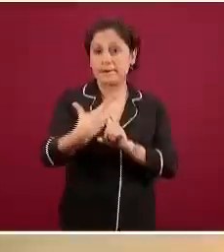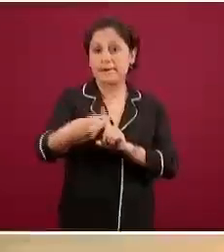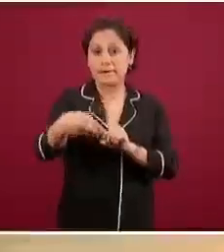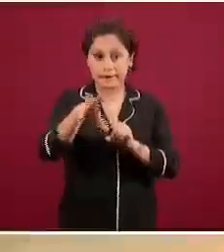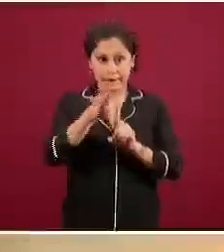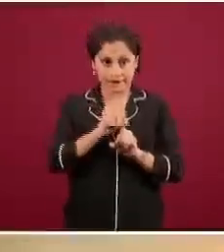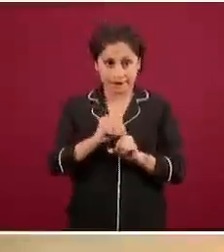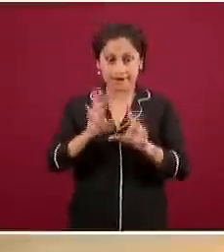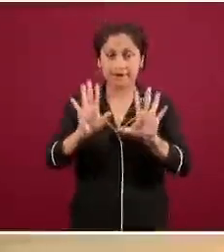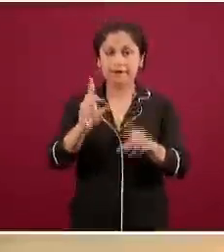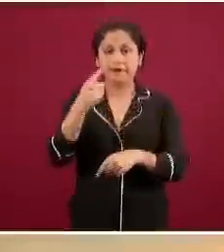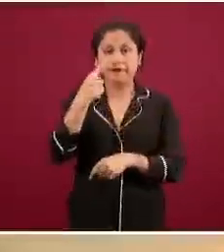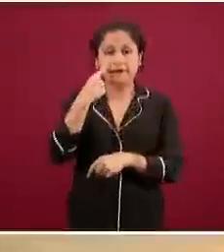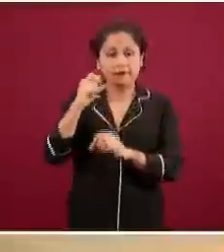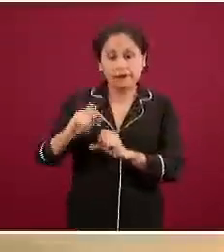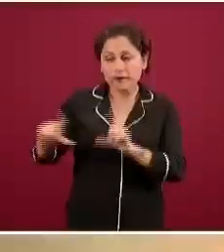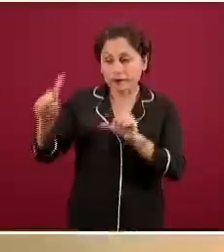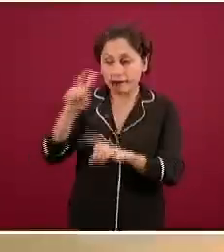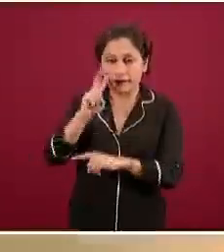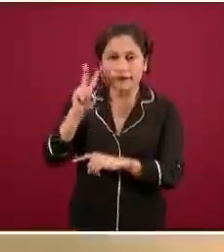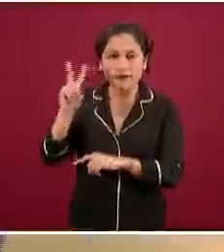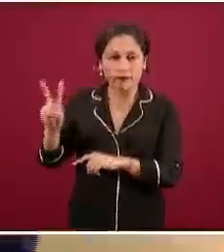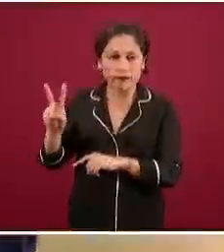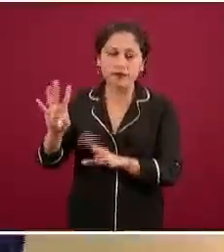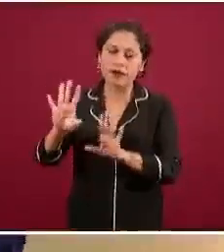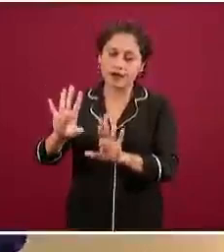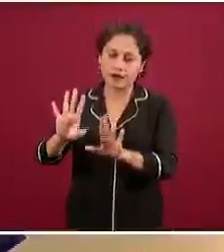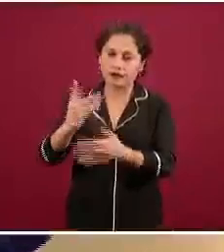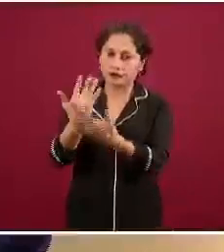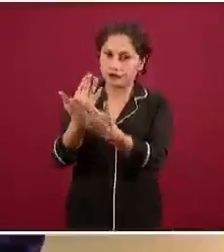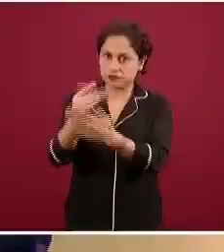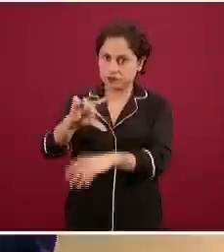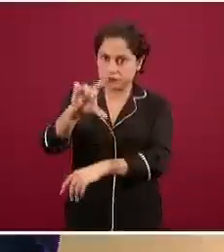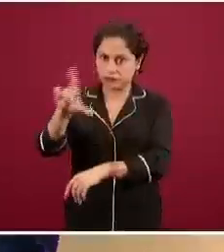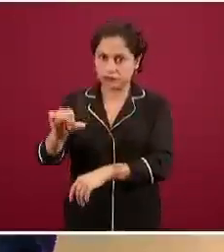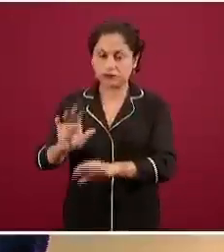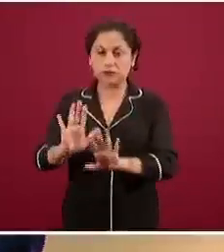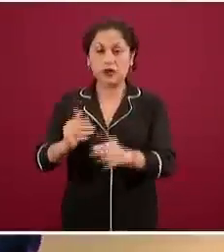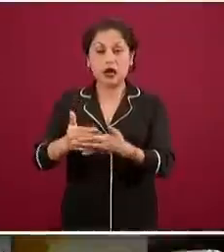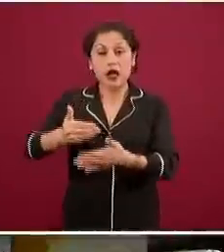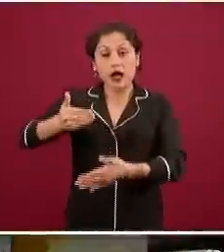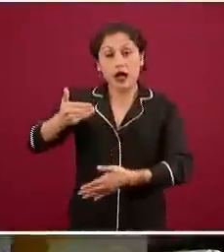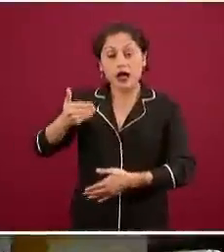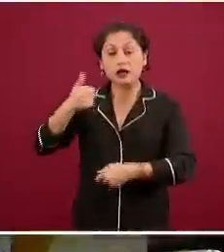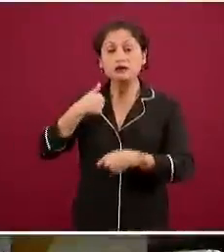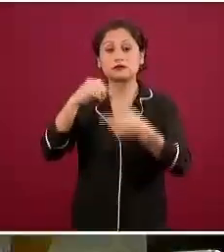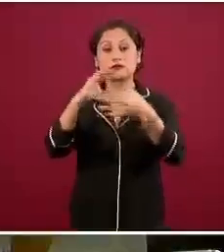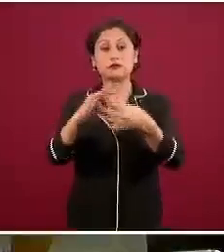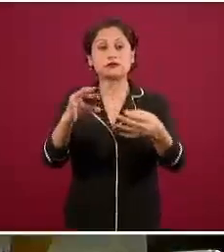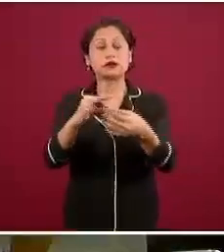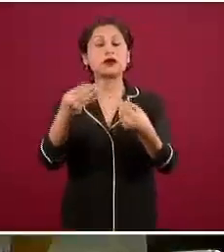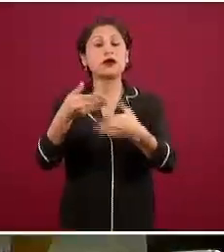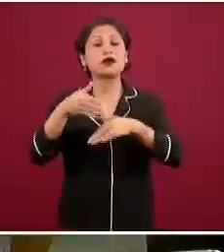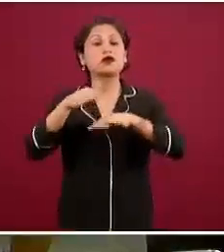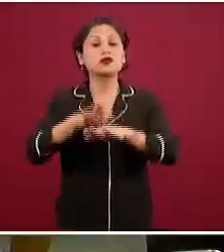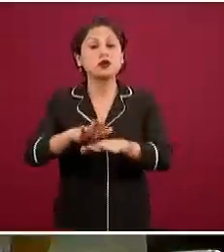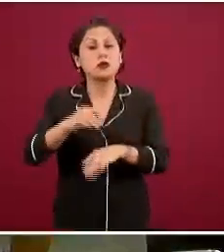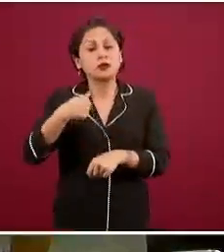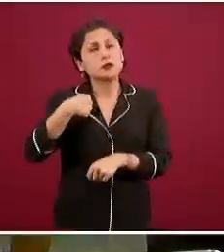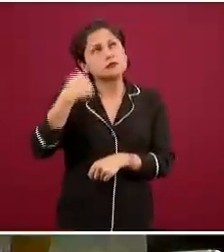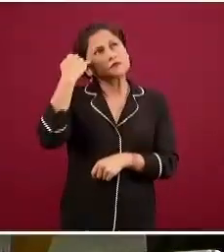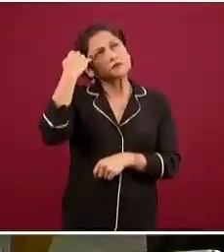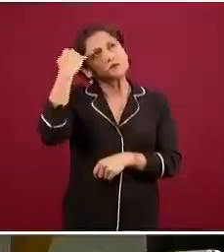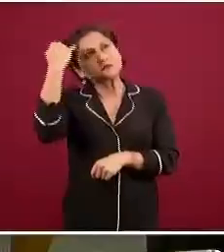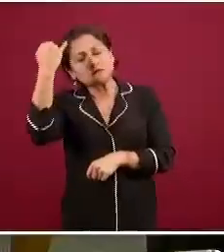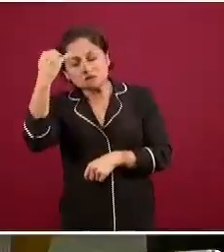lo van a ver de manera muy, muy gráfica, pero esa es la última diapositiva. Antes entremos de regreso a las estimaciones. Entonces,